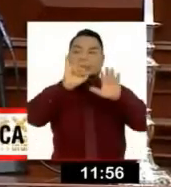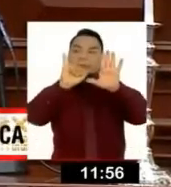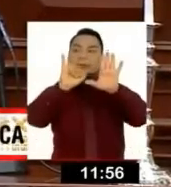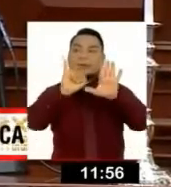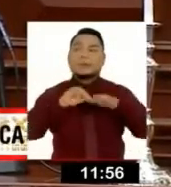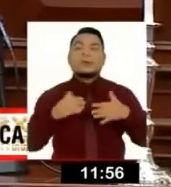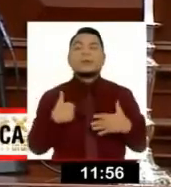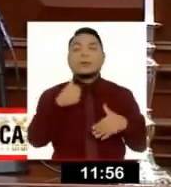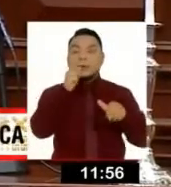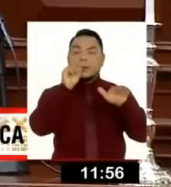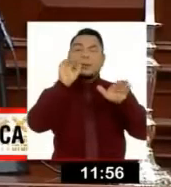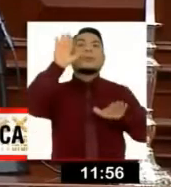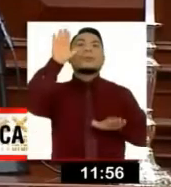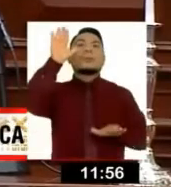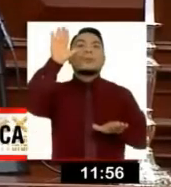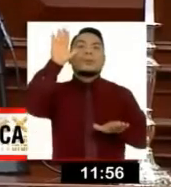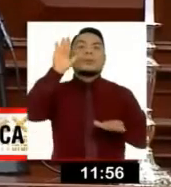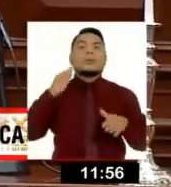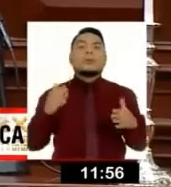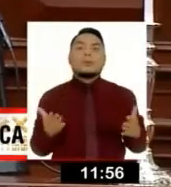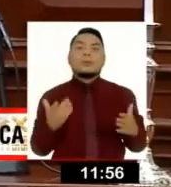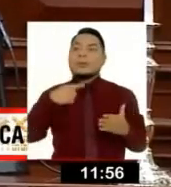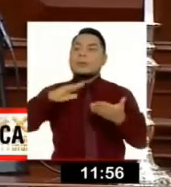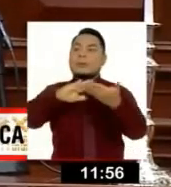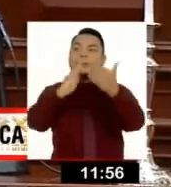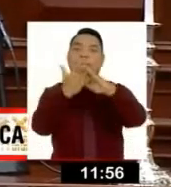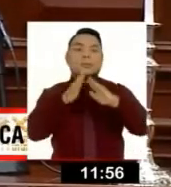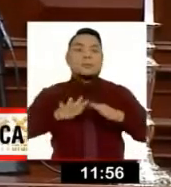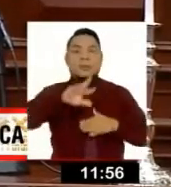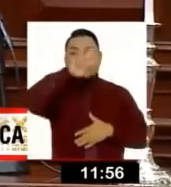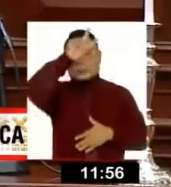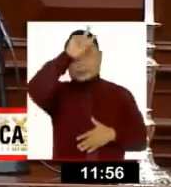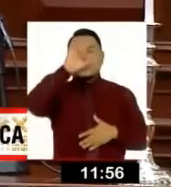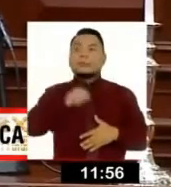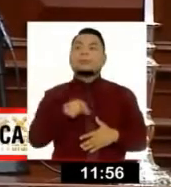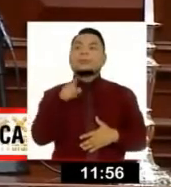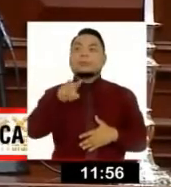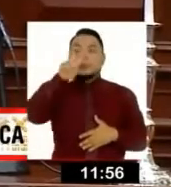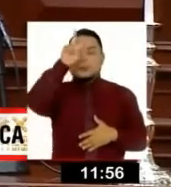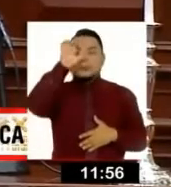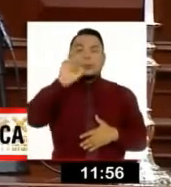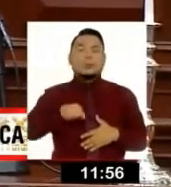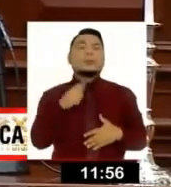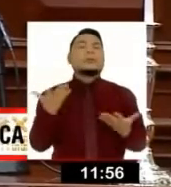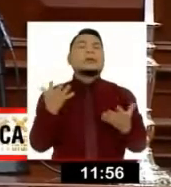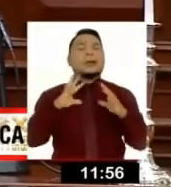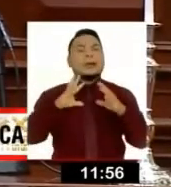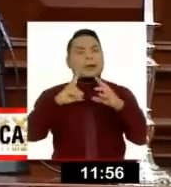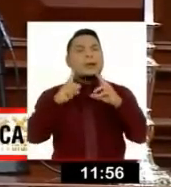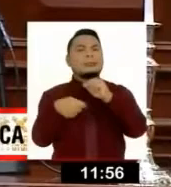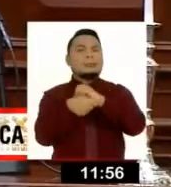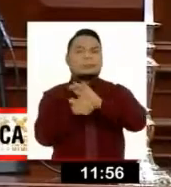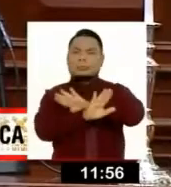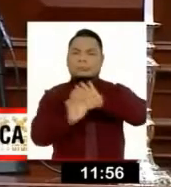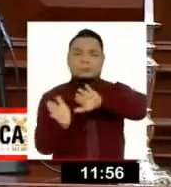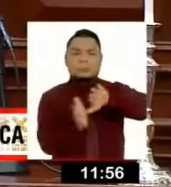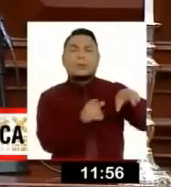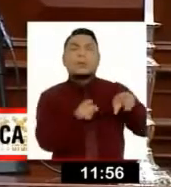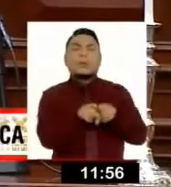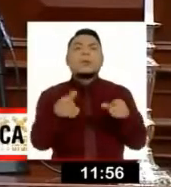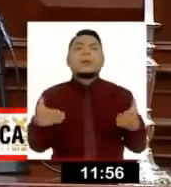2021-2026. Juro por los pueblos del Perú, por un país sin corrupción y por una